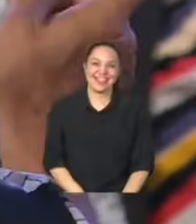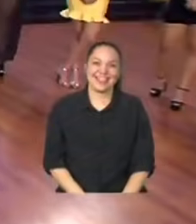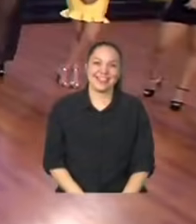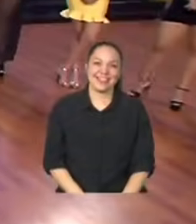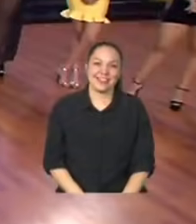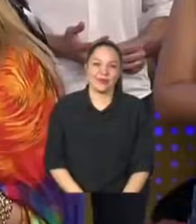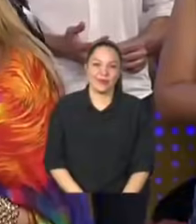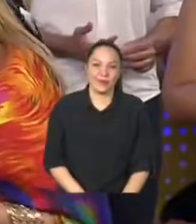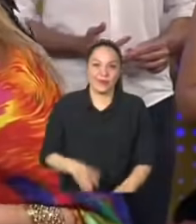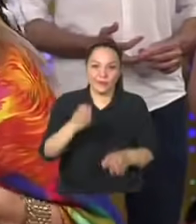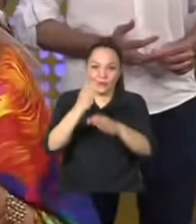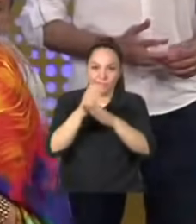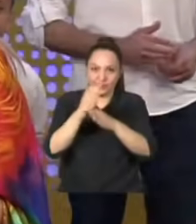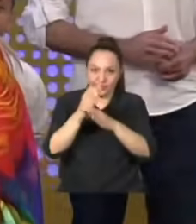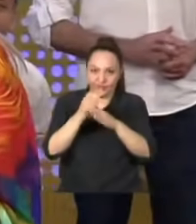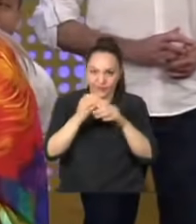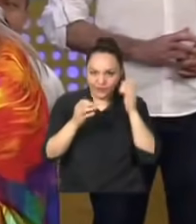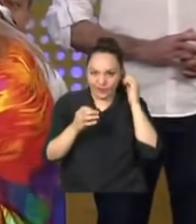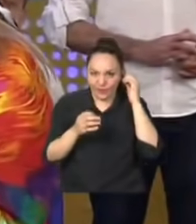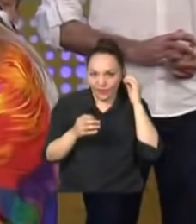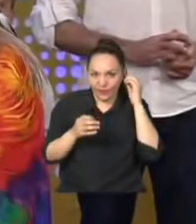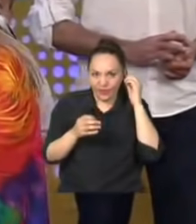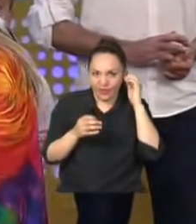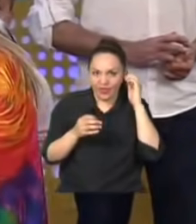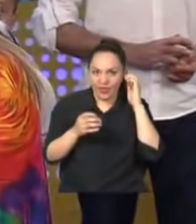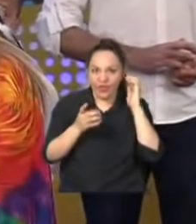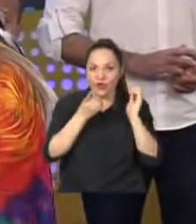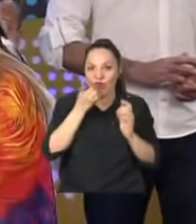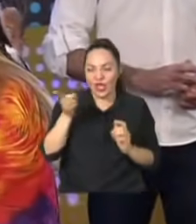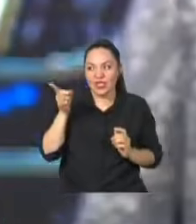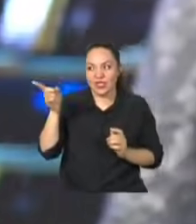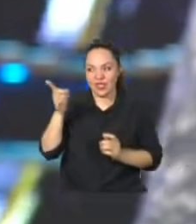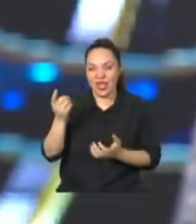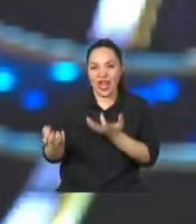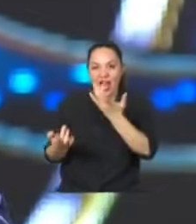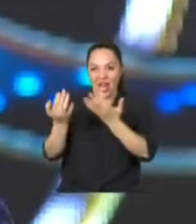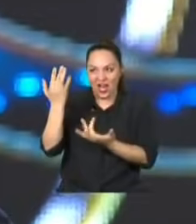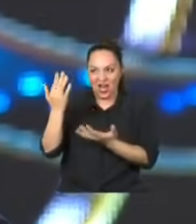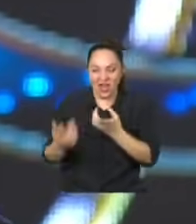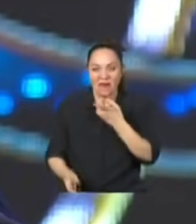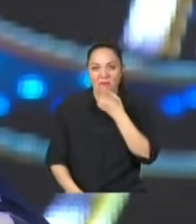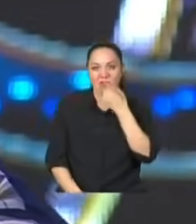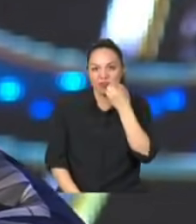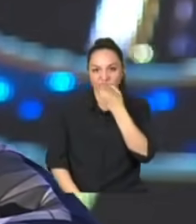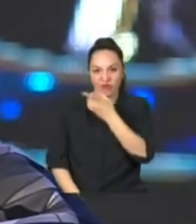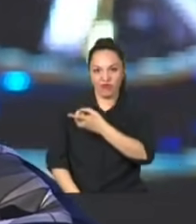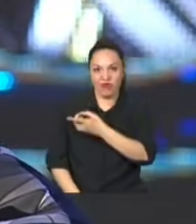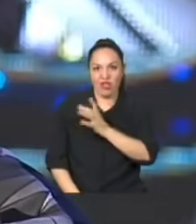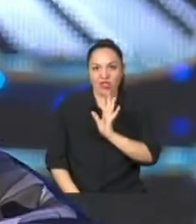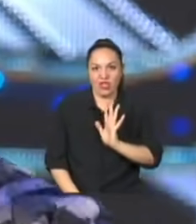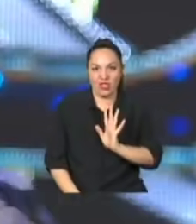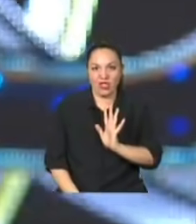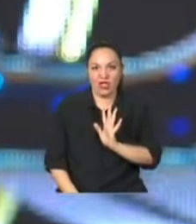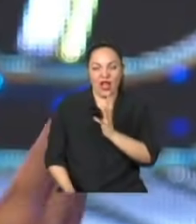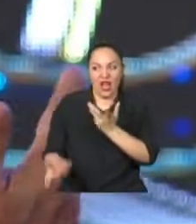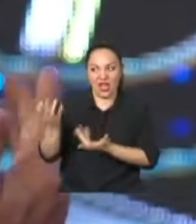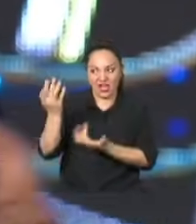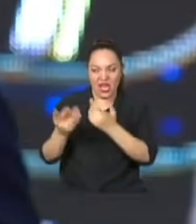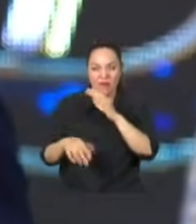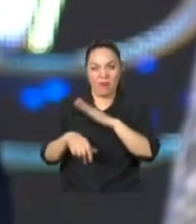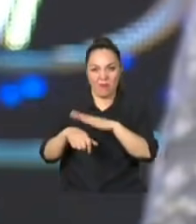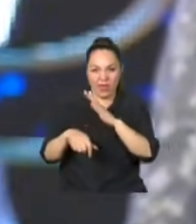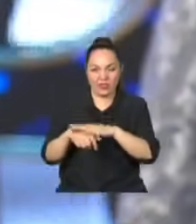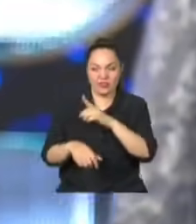Ahorita le dije yo al Llamas, le dije, mira, fíjate lo que, no sé, ¿qué me grabaste? Al Llama Más. Al Llama,